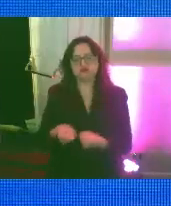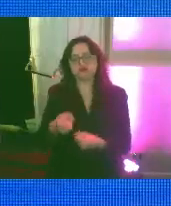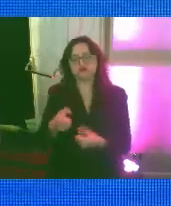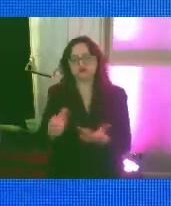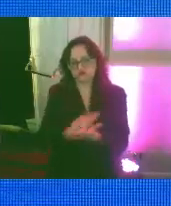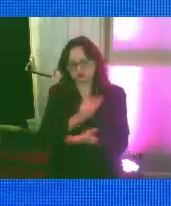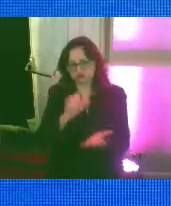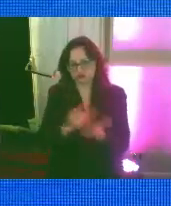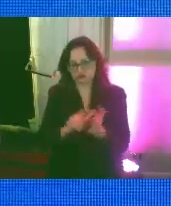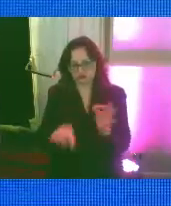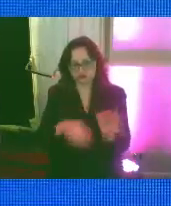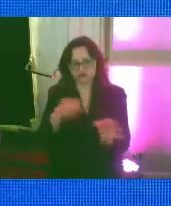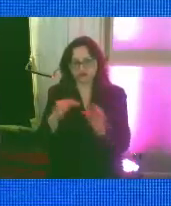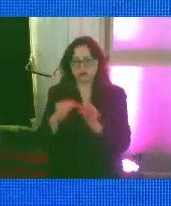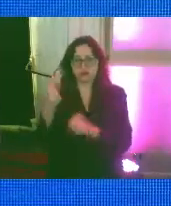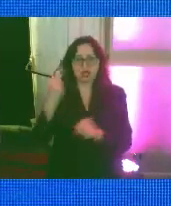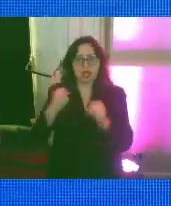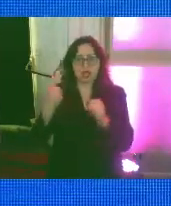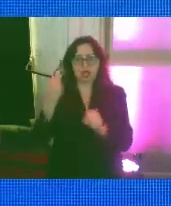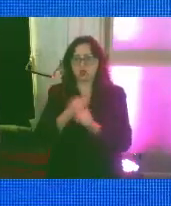medio de la pandemia.